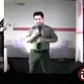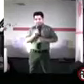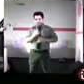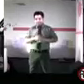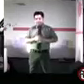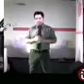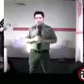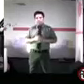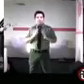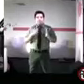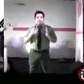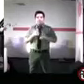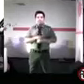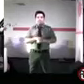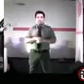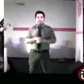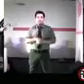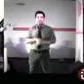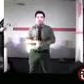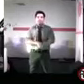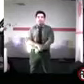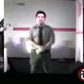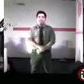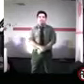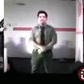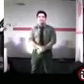Gracias. Marta Olivia López.